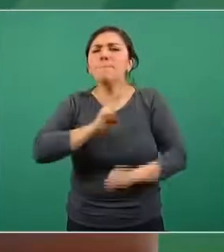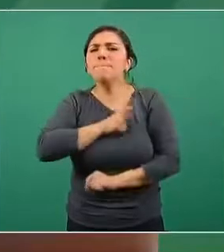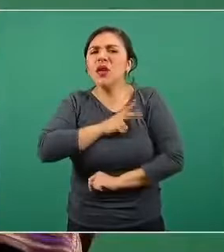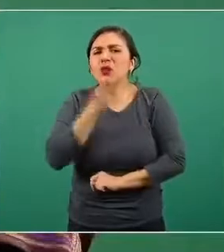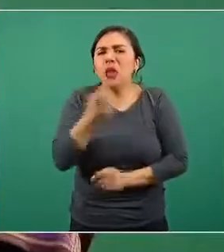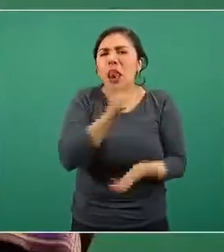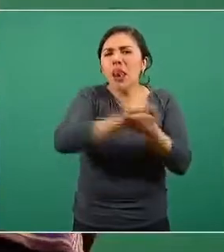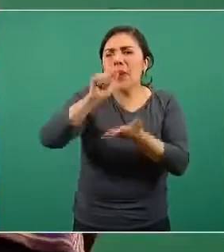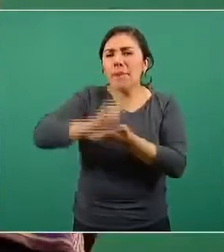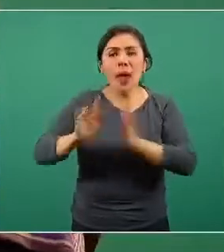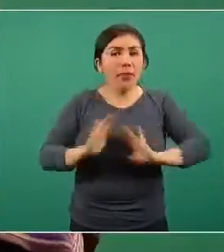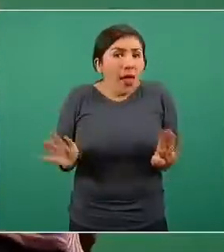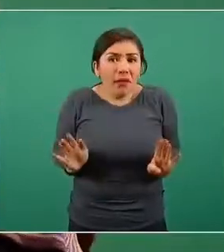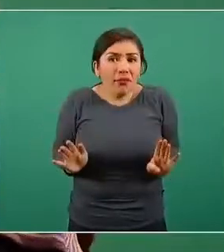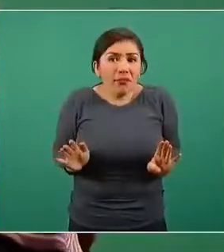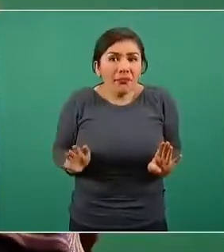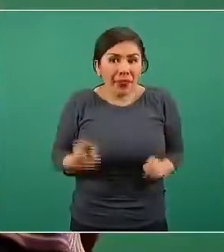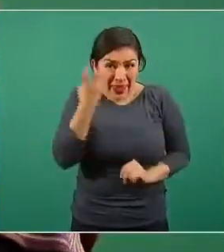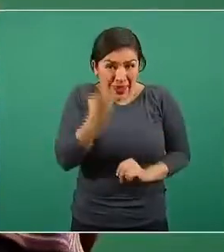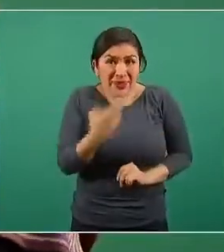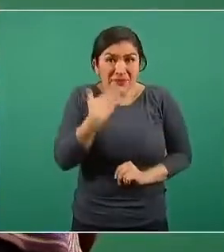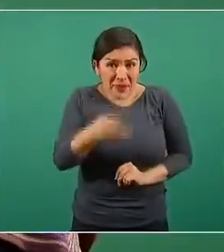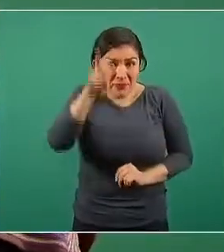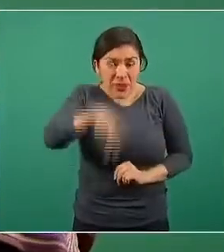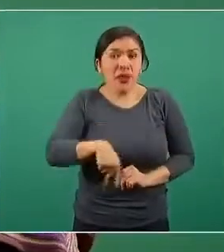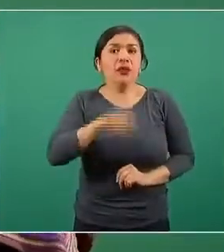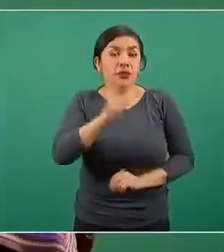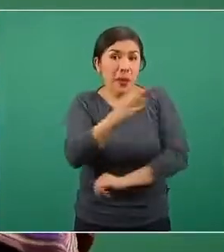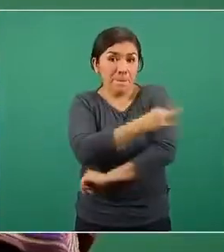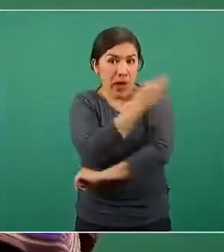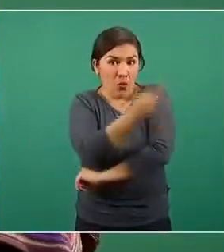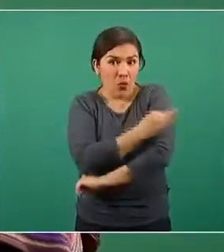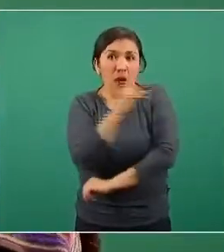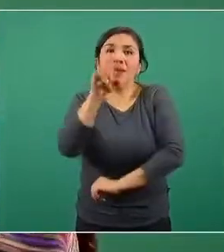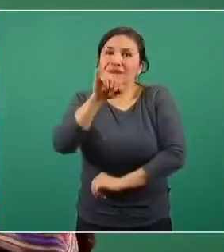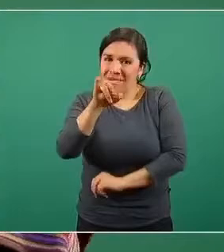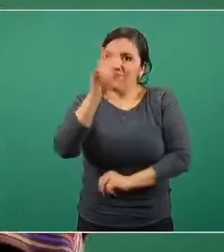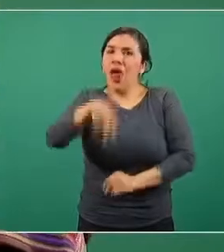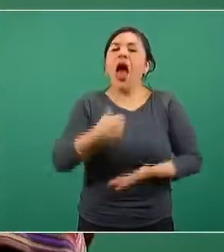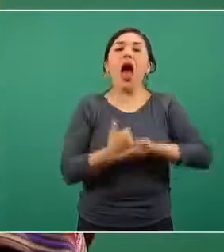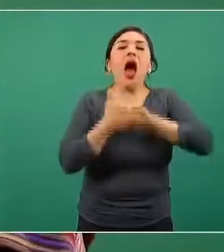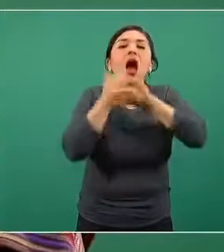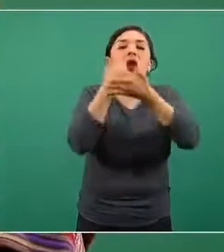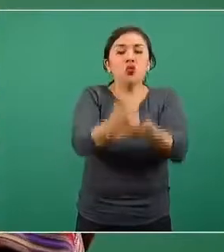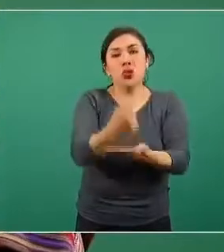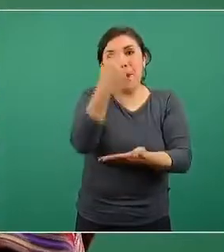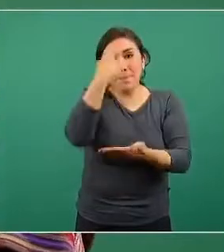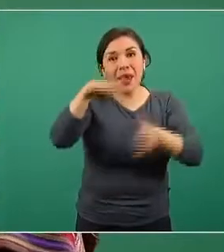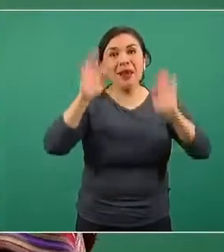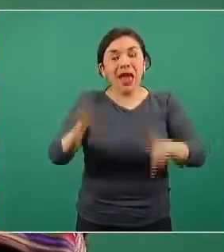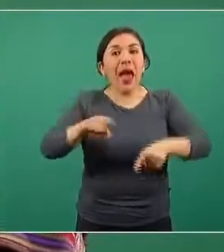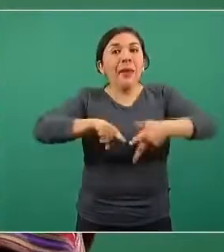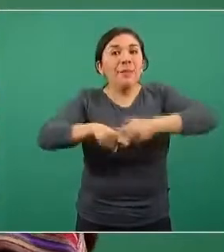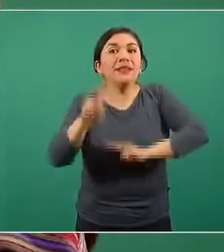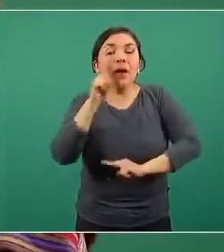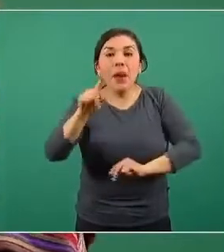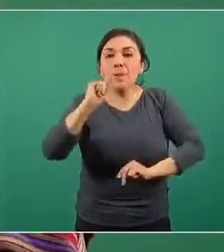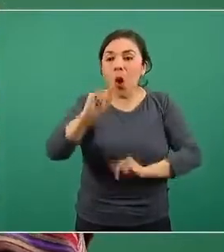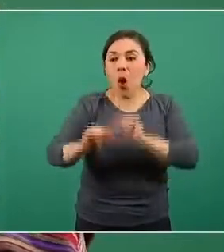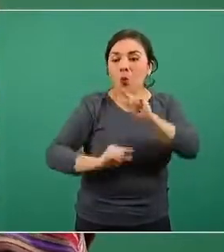Entonces, si bien la vacuna es una herramienta y un pilar para empezar a ver un